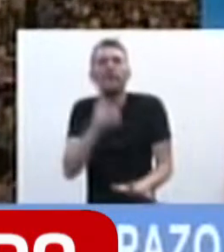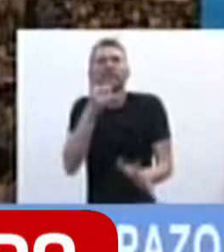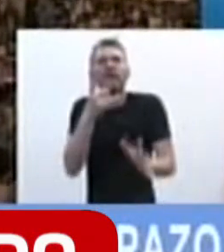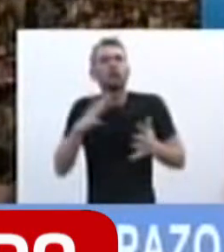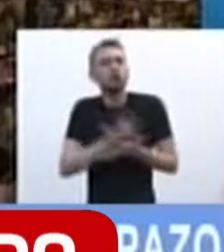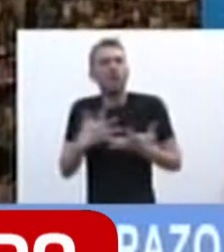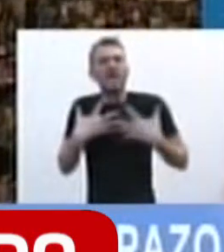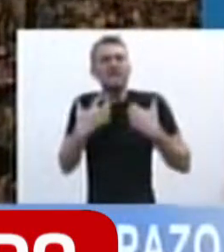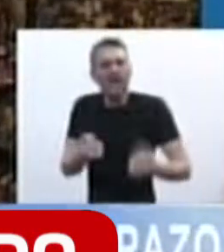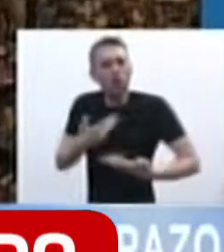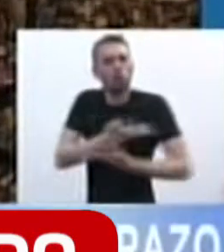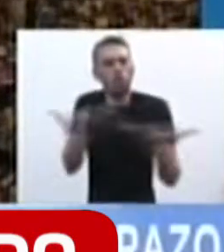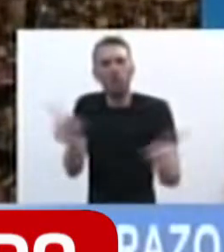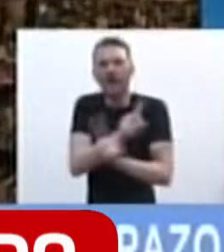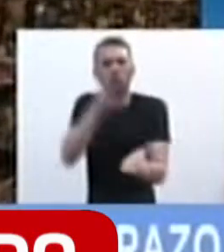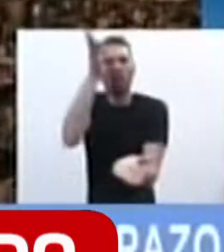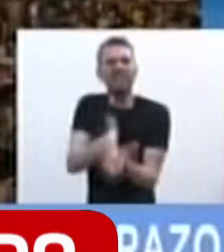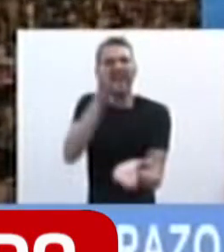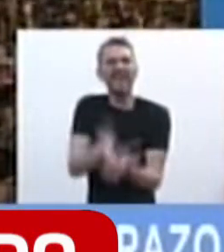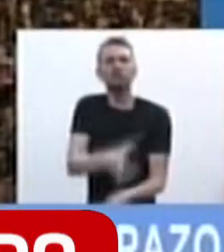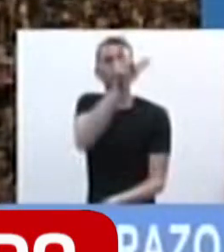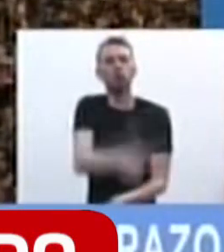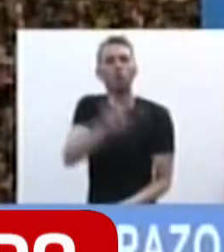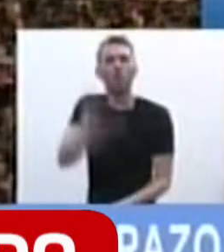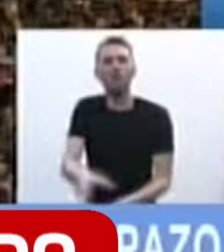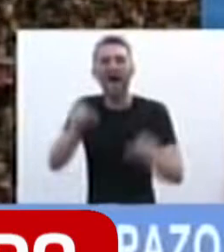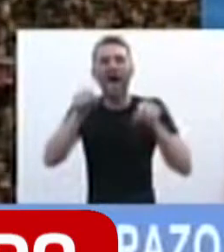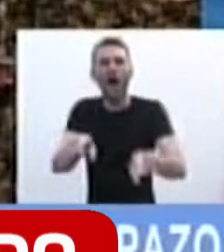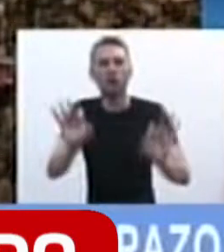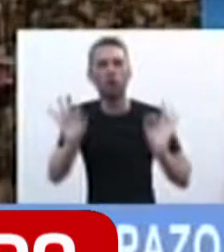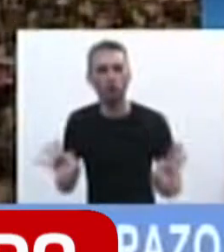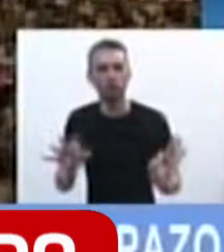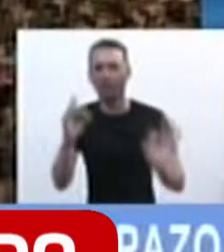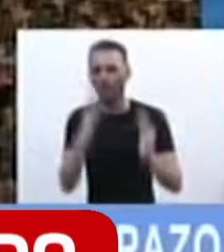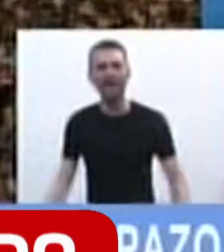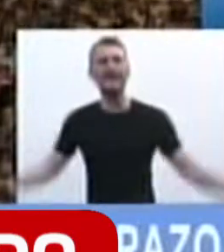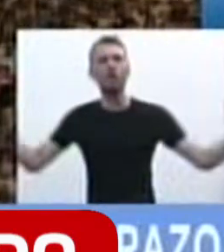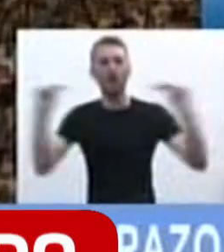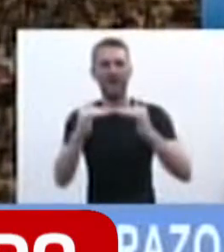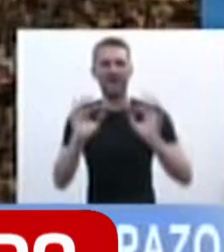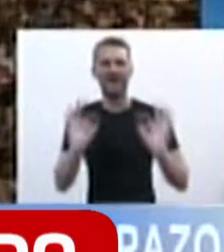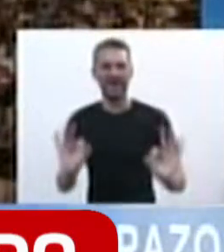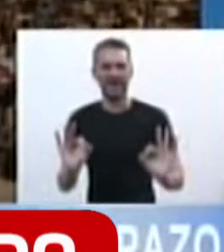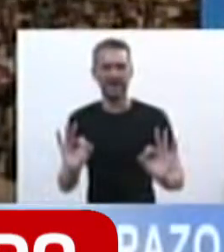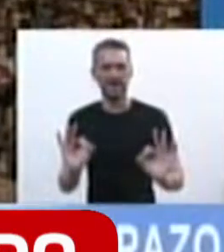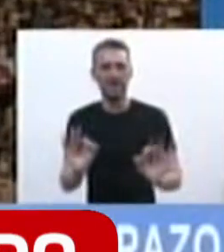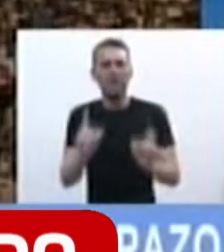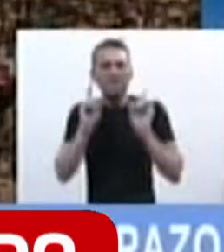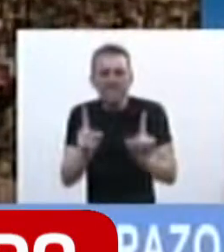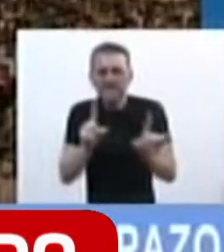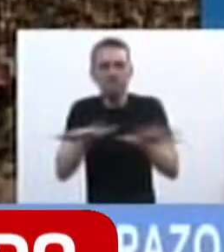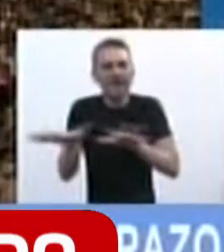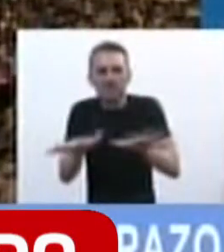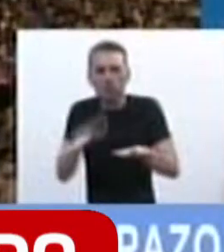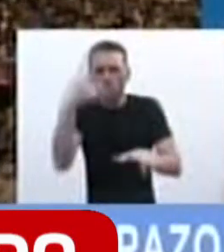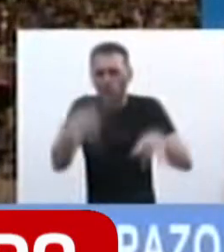salud pública, es una cuestión de derechos humanos, es una cuestión de igualar ante las mismas